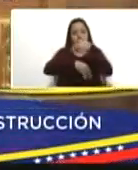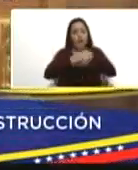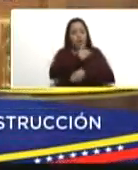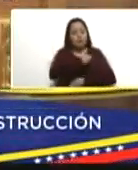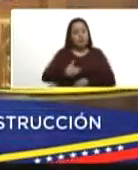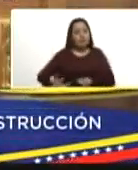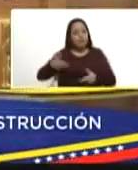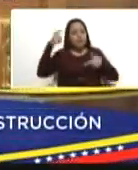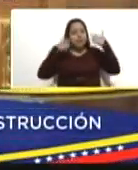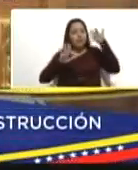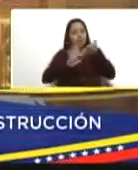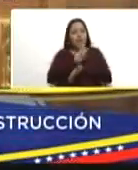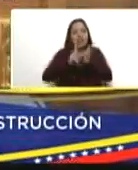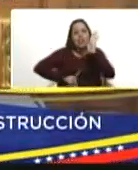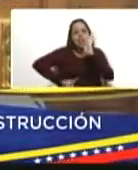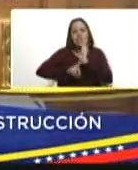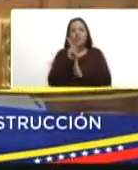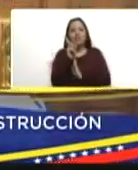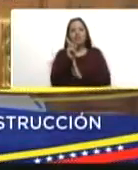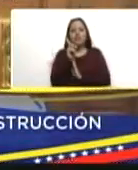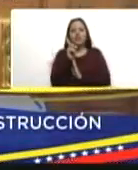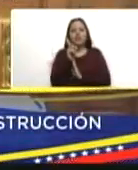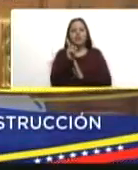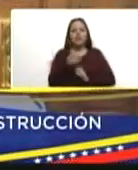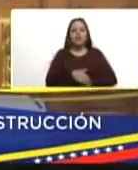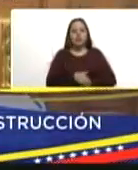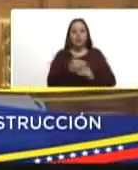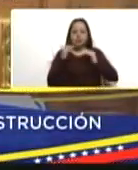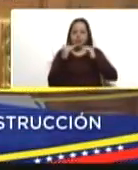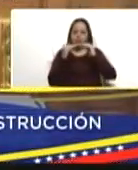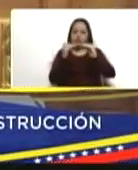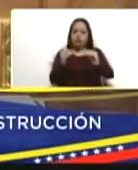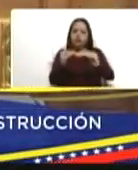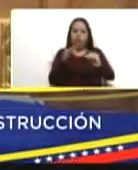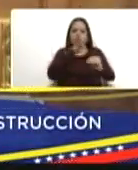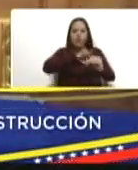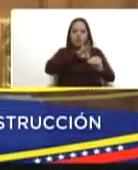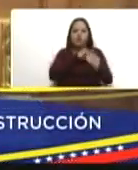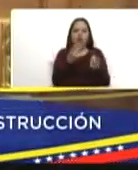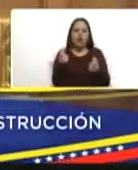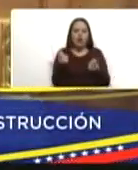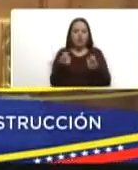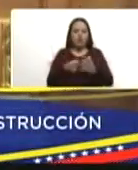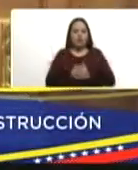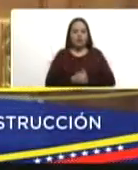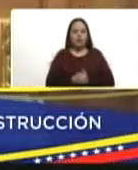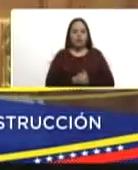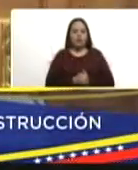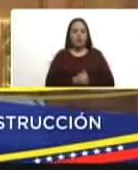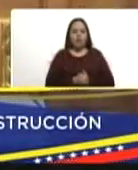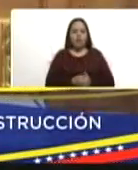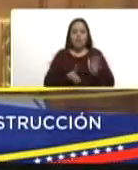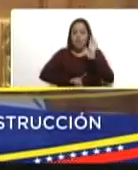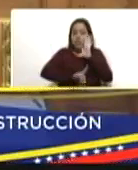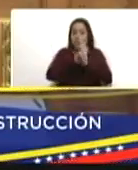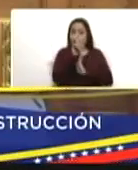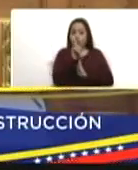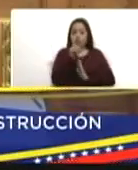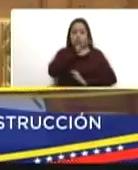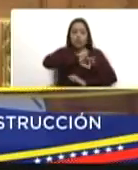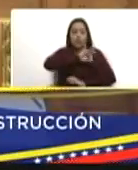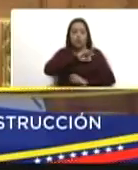Chávez del desarrollo armónico socioeconómico del desarrollo